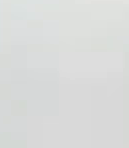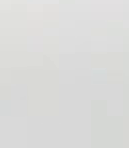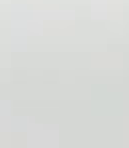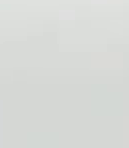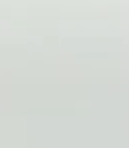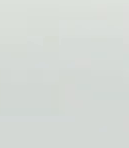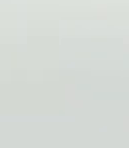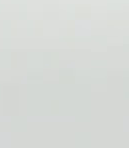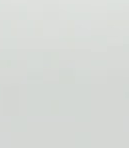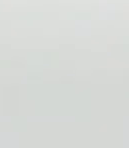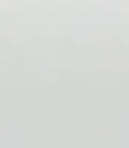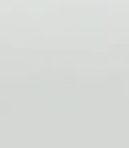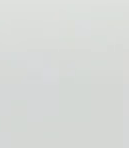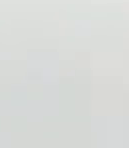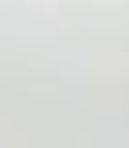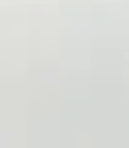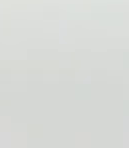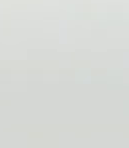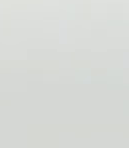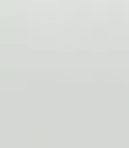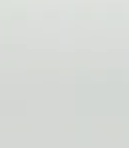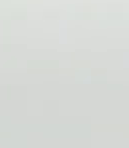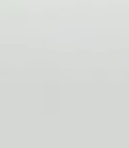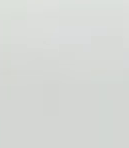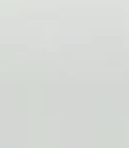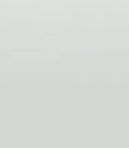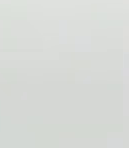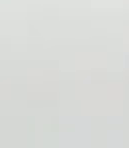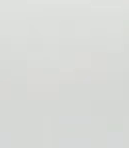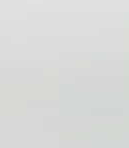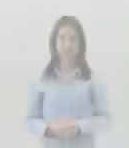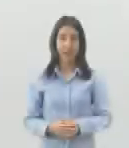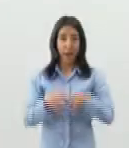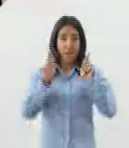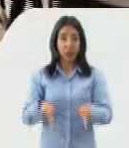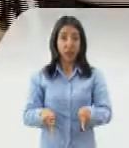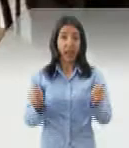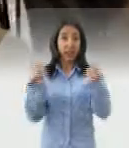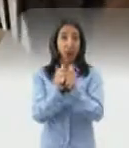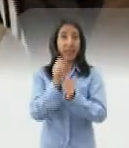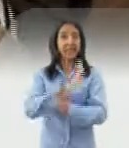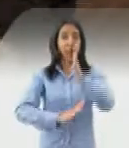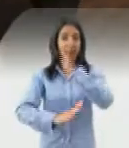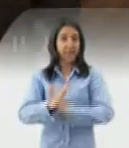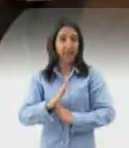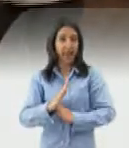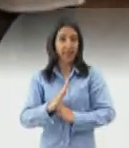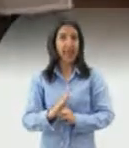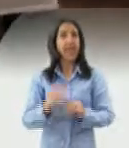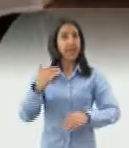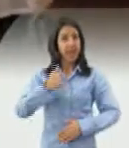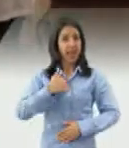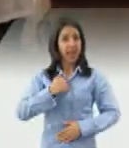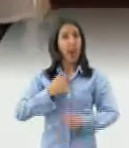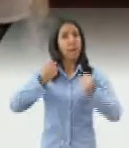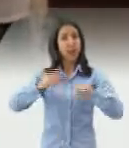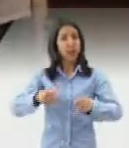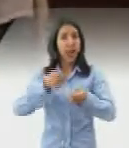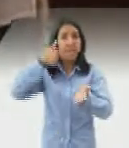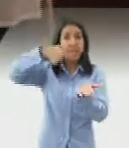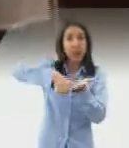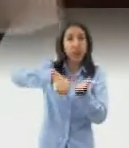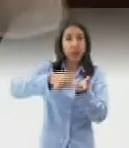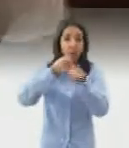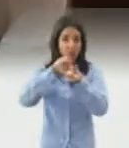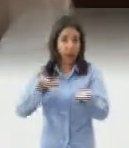en estas elecciones cuando vaya a votar recuerde las personas con alguna discapacidad que necesiten asistencia